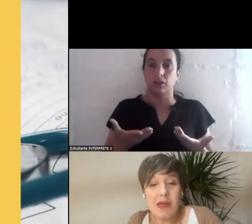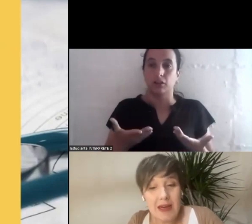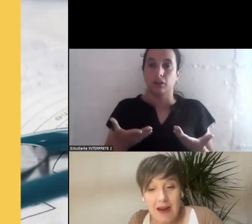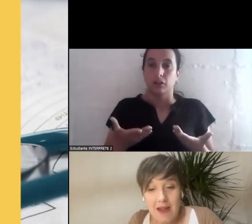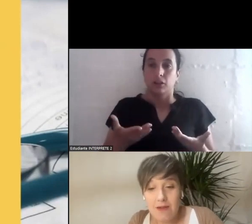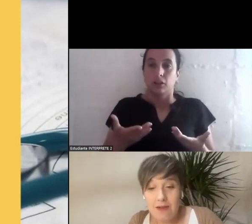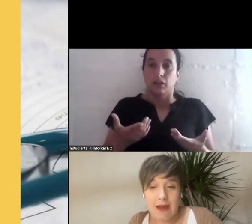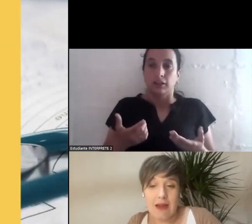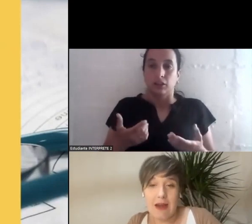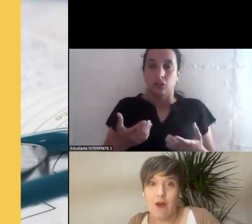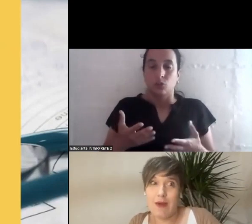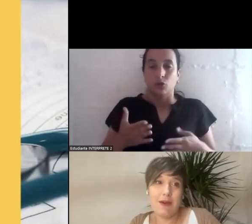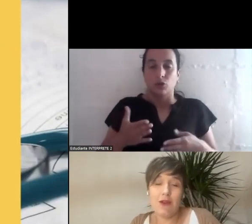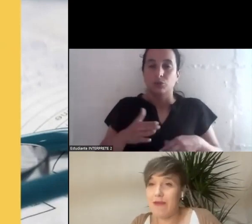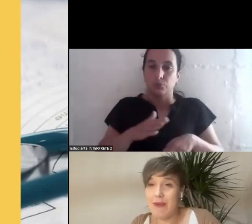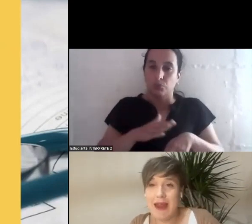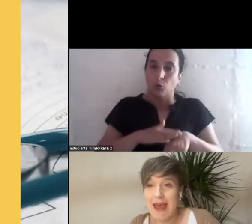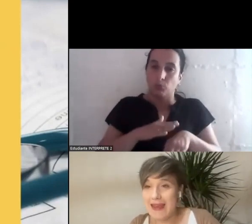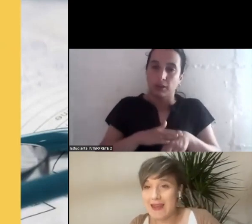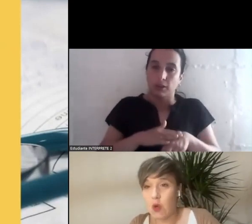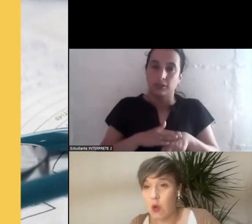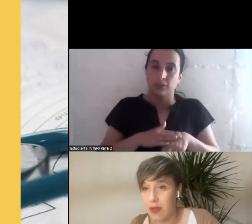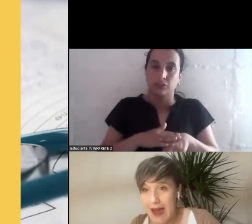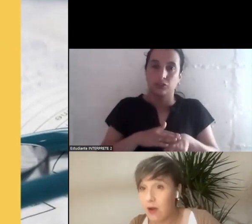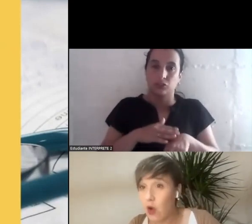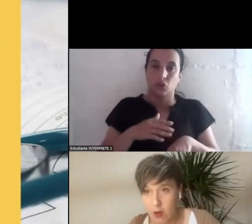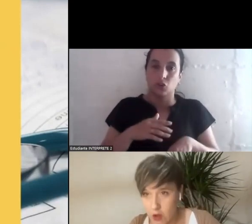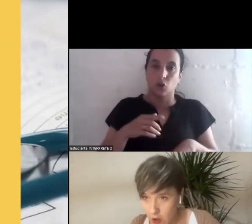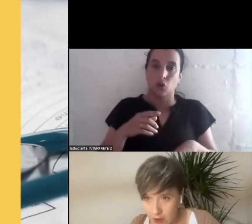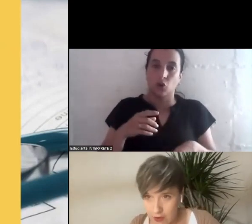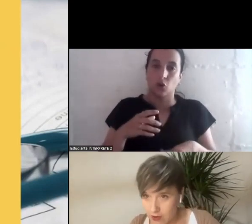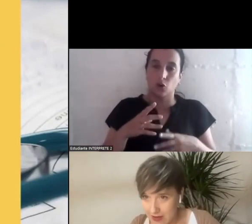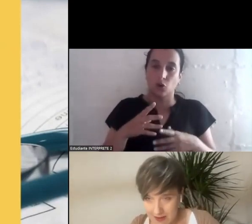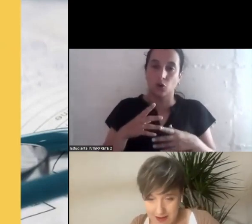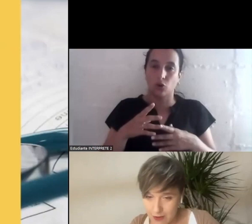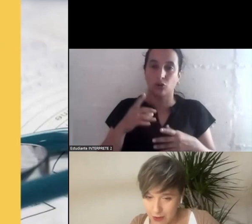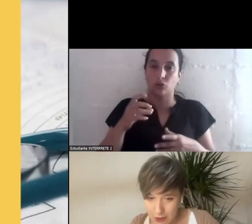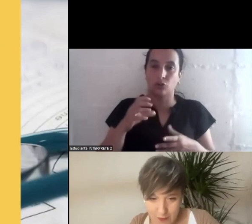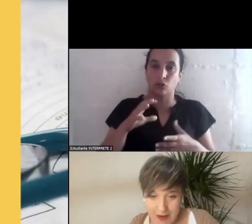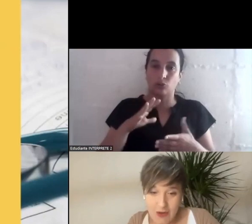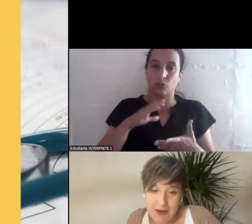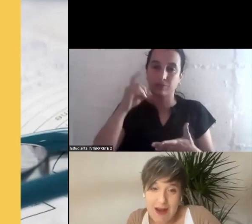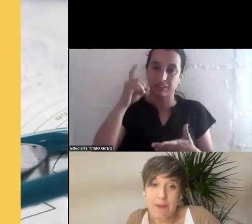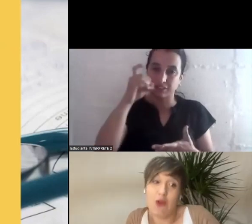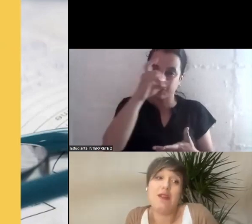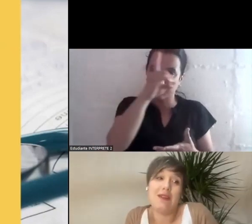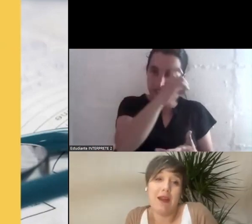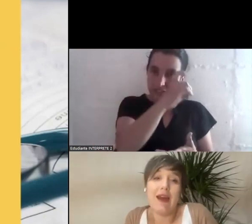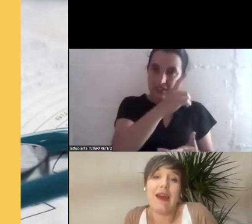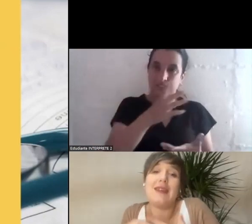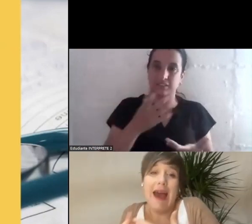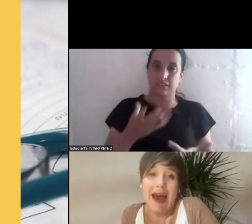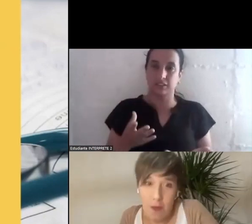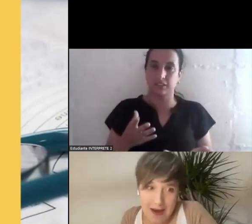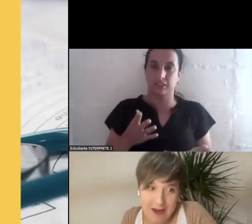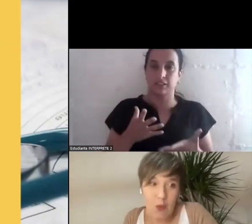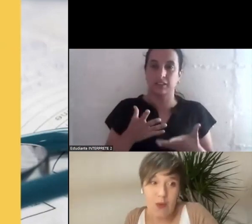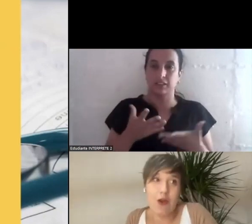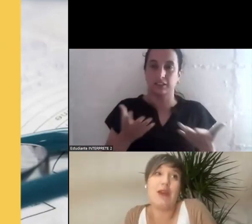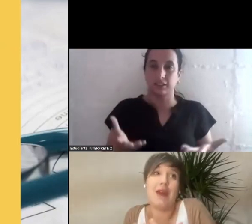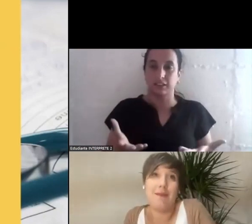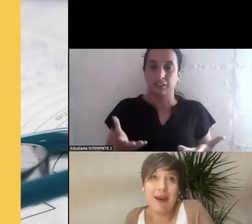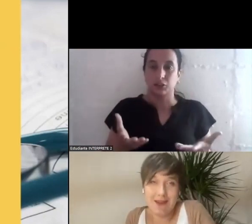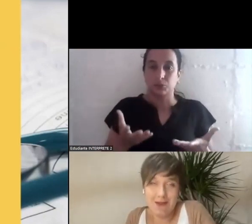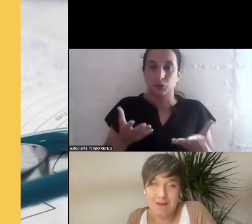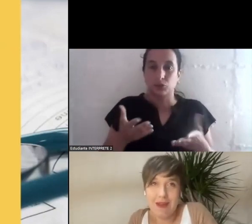momento muy delicado en el que el acompañamiento a la familia es crucial, como en todos los nacimientos, en todos los partos, ¿vale? Pero sí es verdad que es algo más,